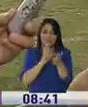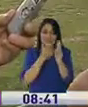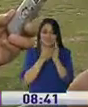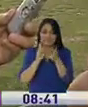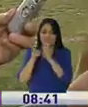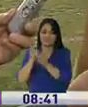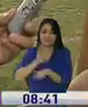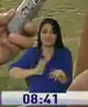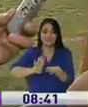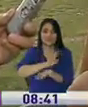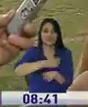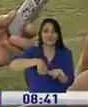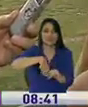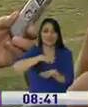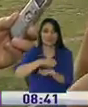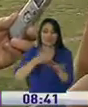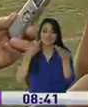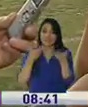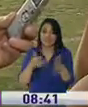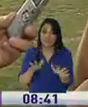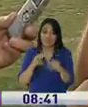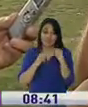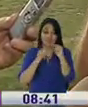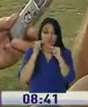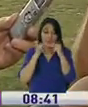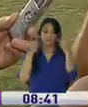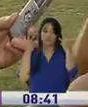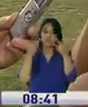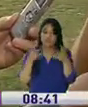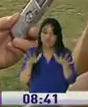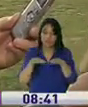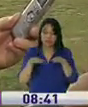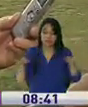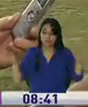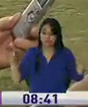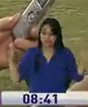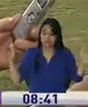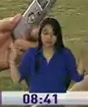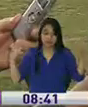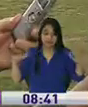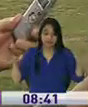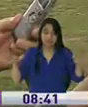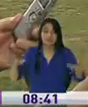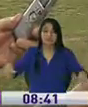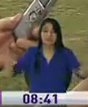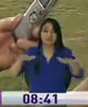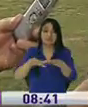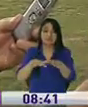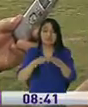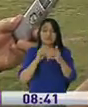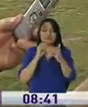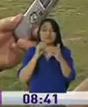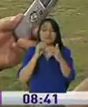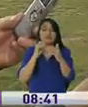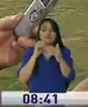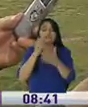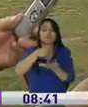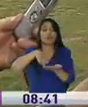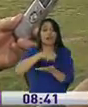Solanda. Y una vez que concluya la construcción de la superficie de la estación de Solanda, vamos a reponer